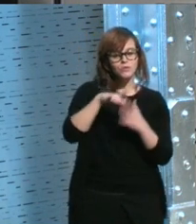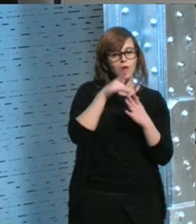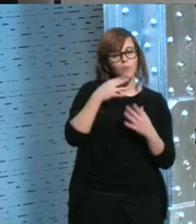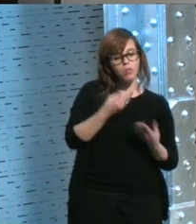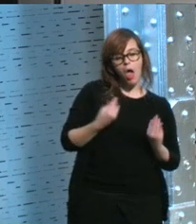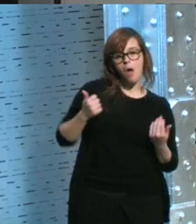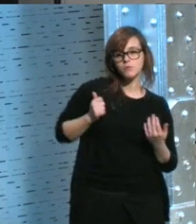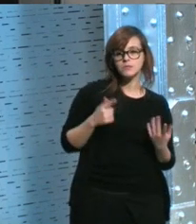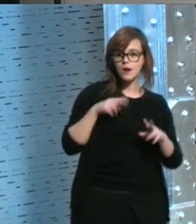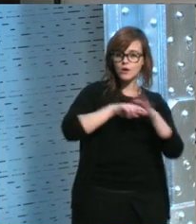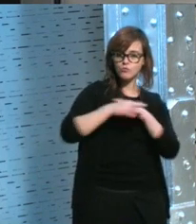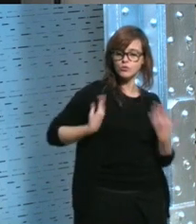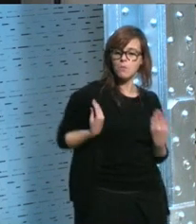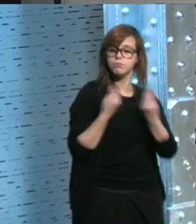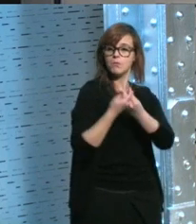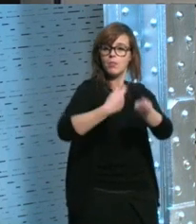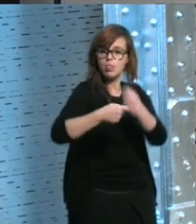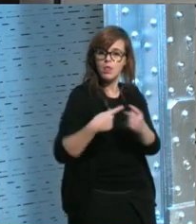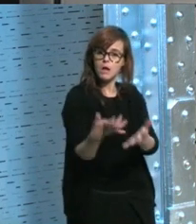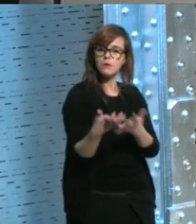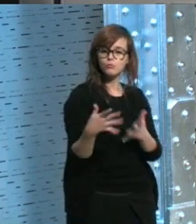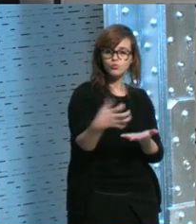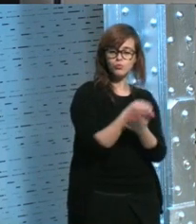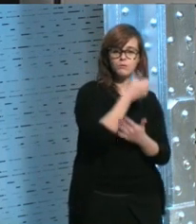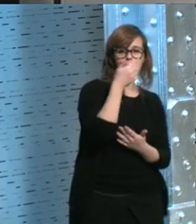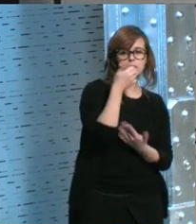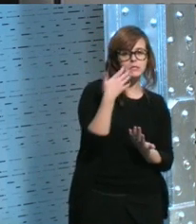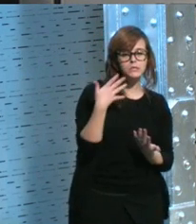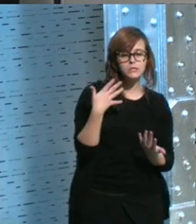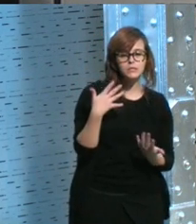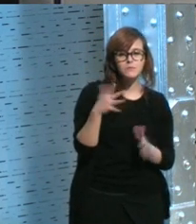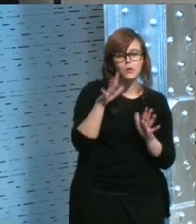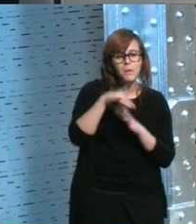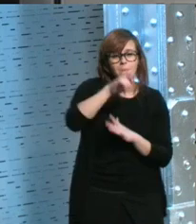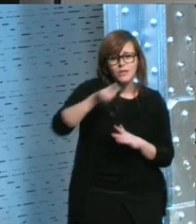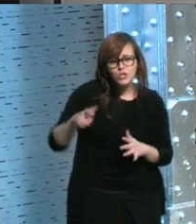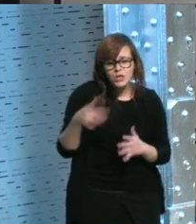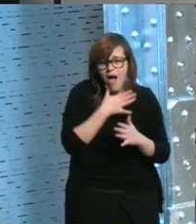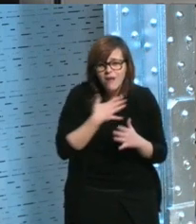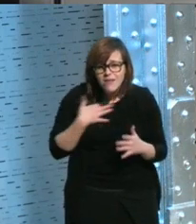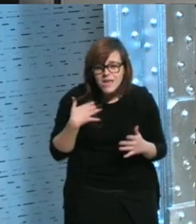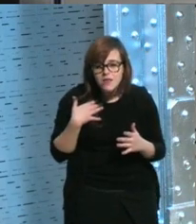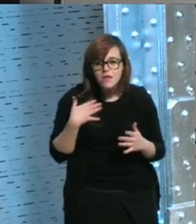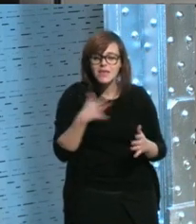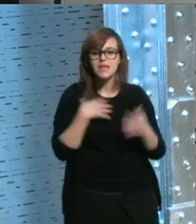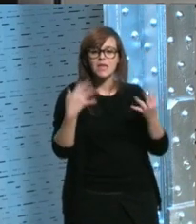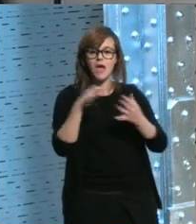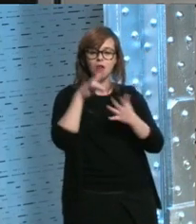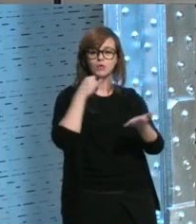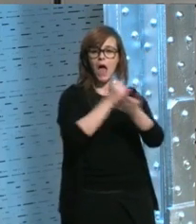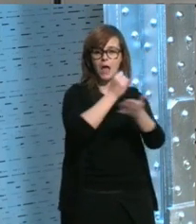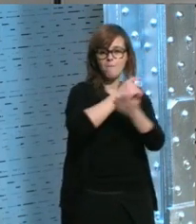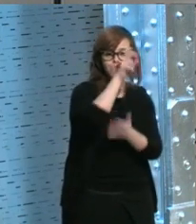o comprar insumos juntos. Lo cual, pero esa gente quiere entonces ayudar a los campesinos de